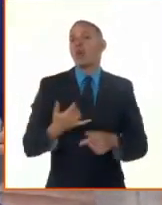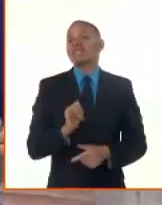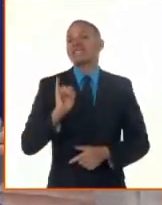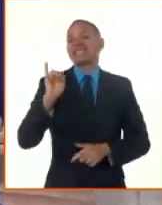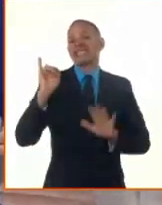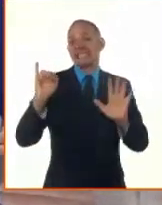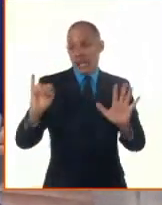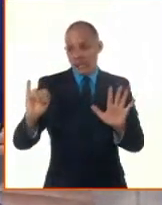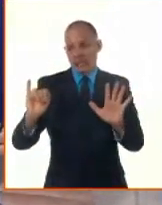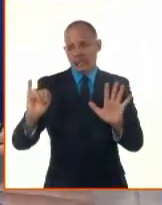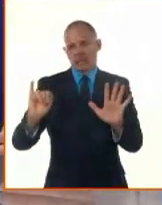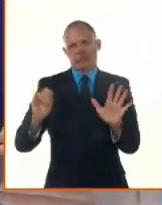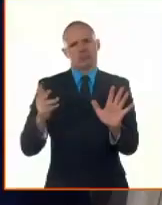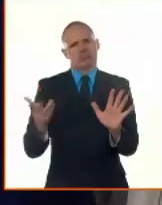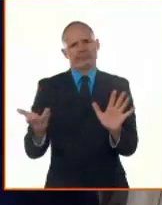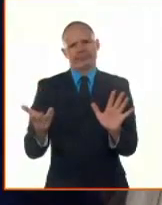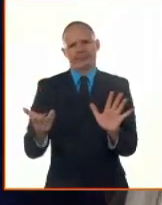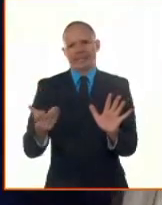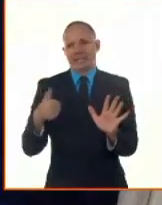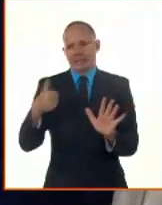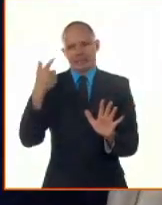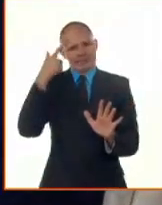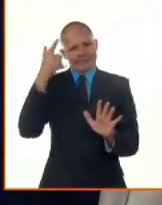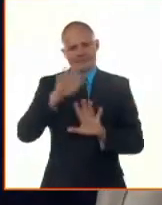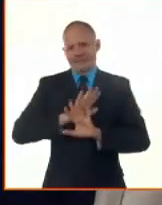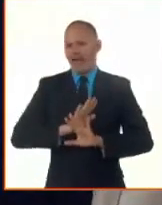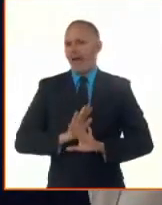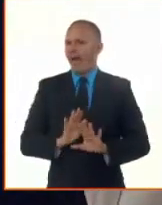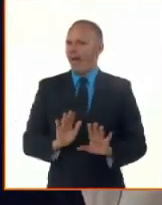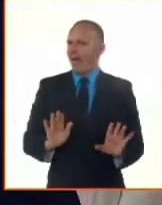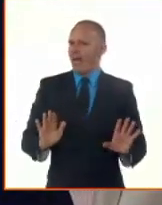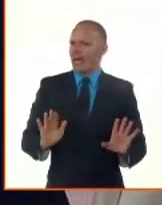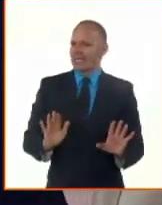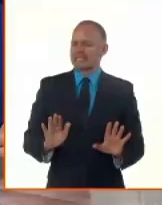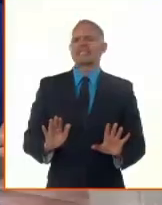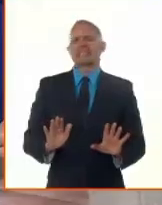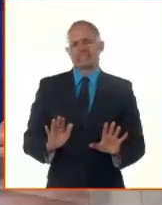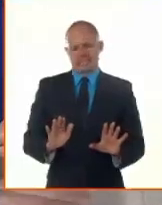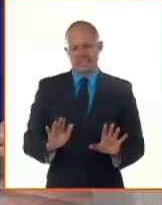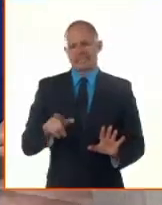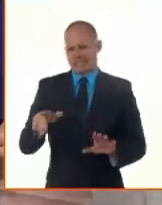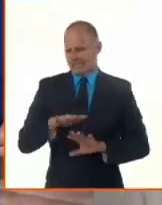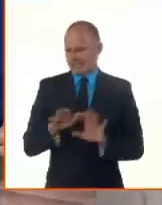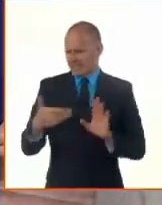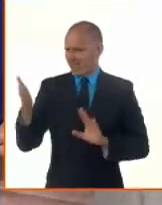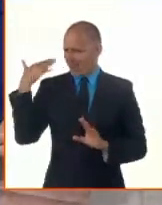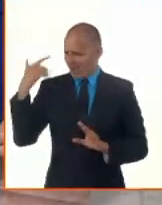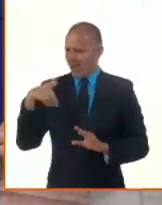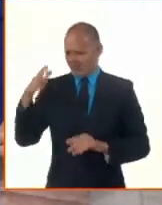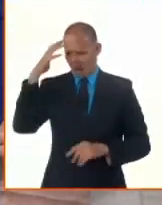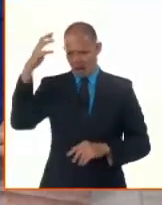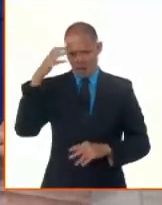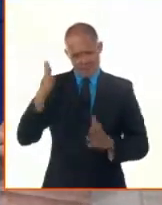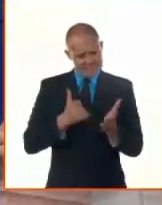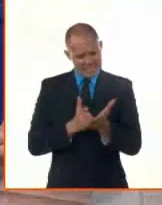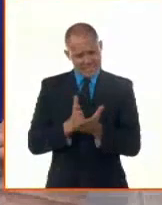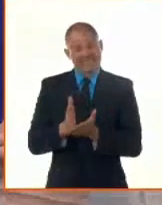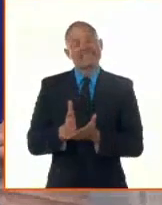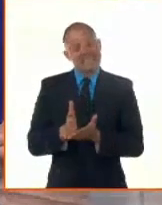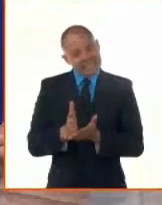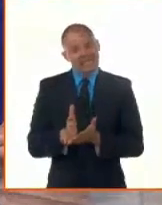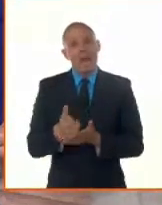regrese es una síntoma que regrese con una coalición de la cual depende no es el mismo de hace